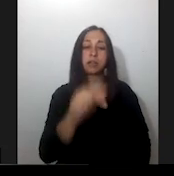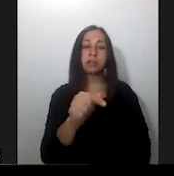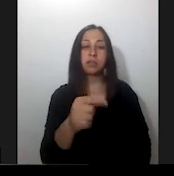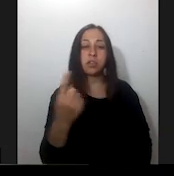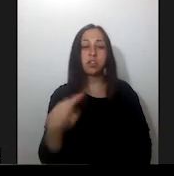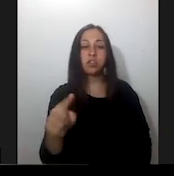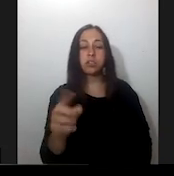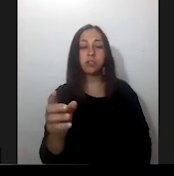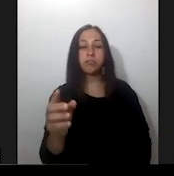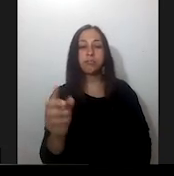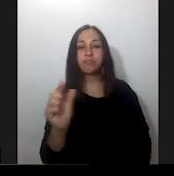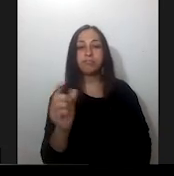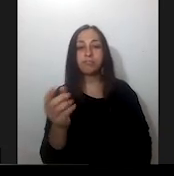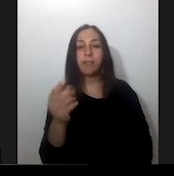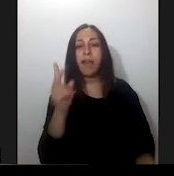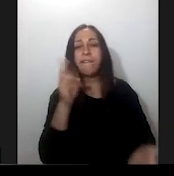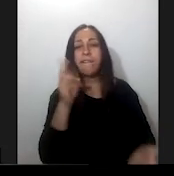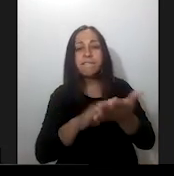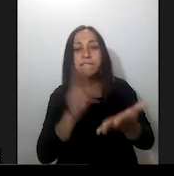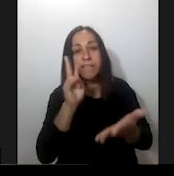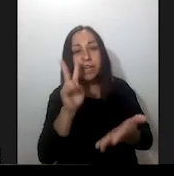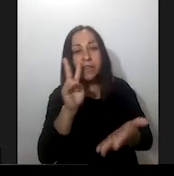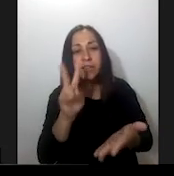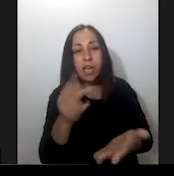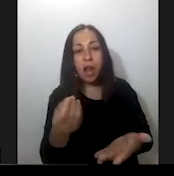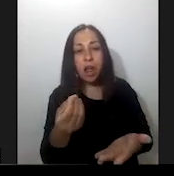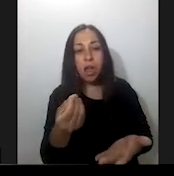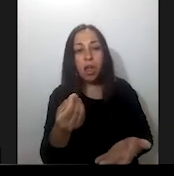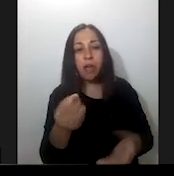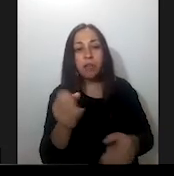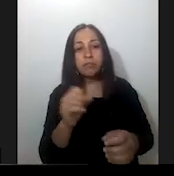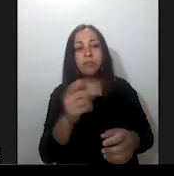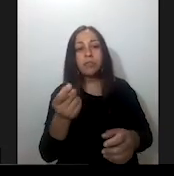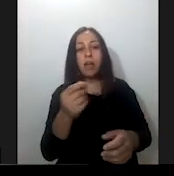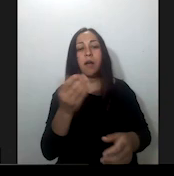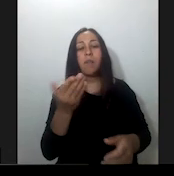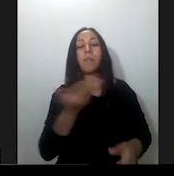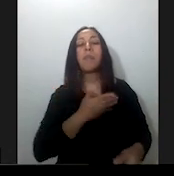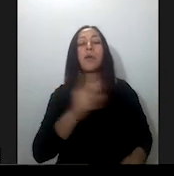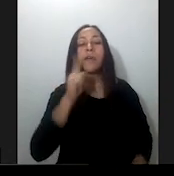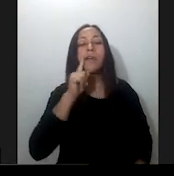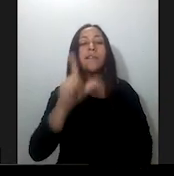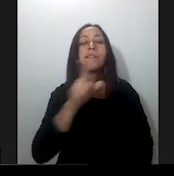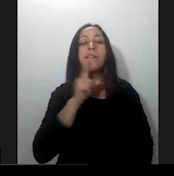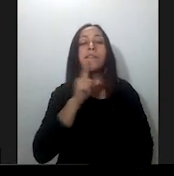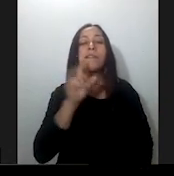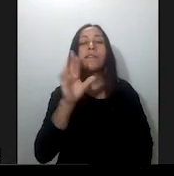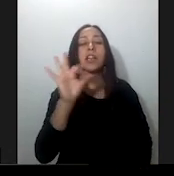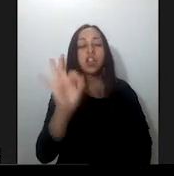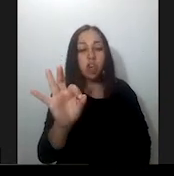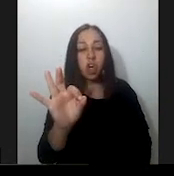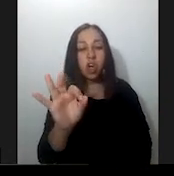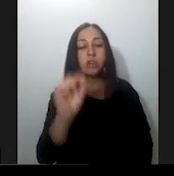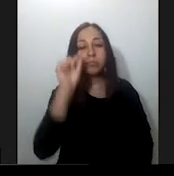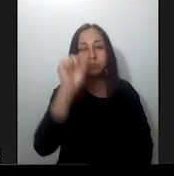Bien, y aceptar. Entonces, ¿qué hicimos recién? Bueno, verificamos claramente a través de